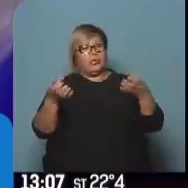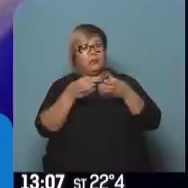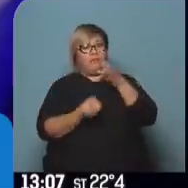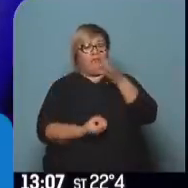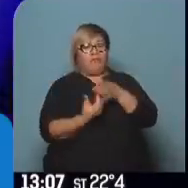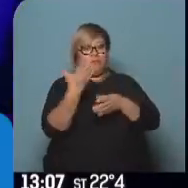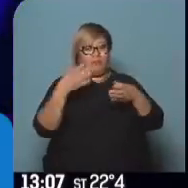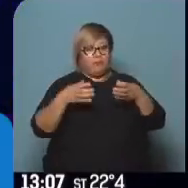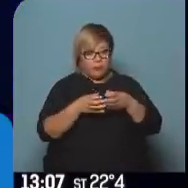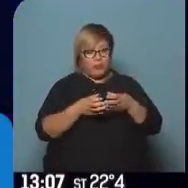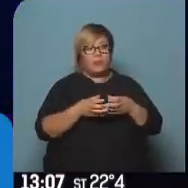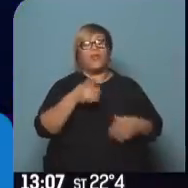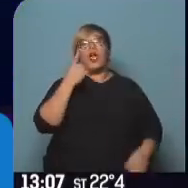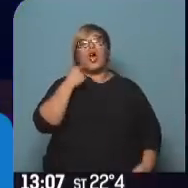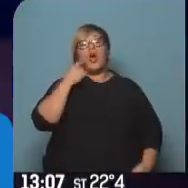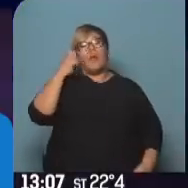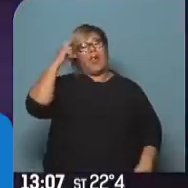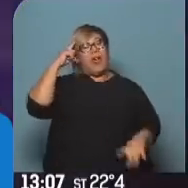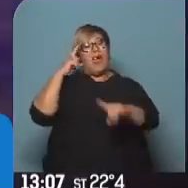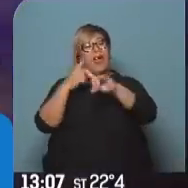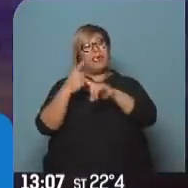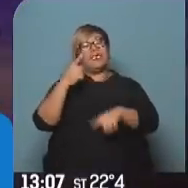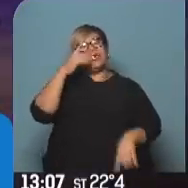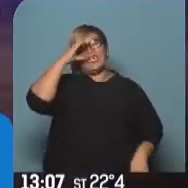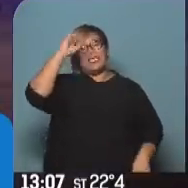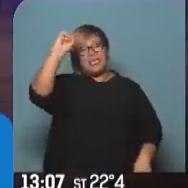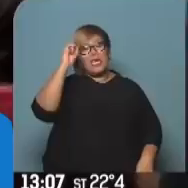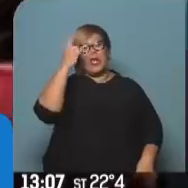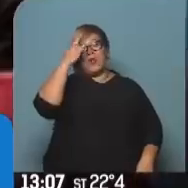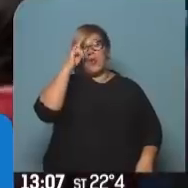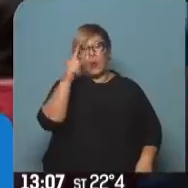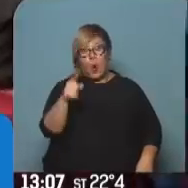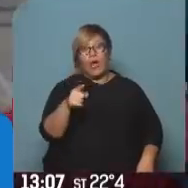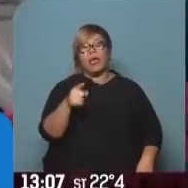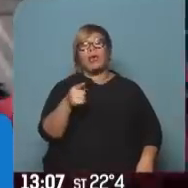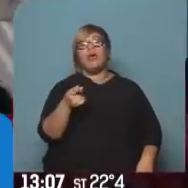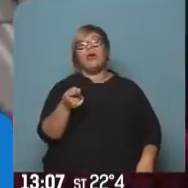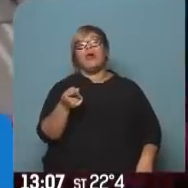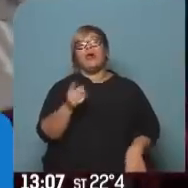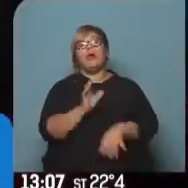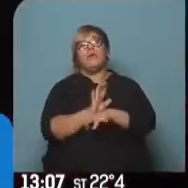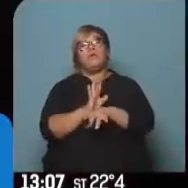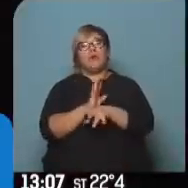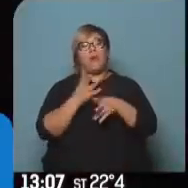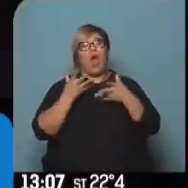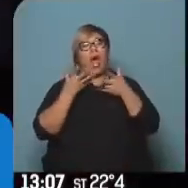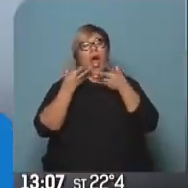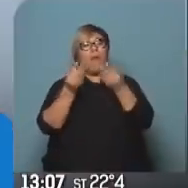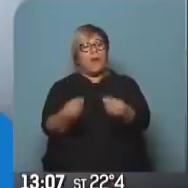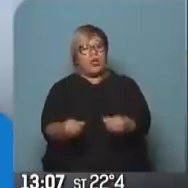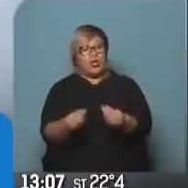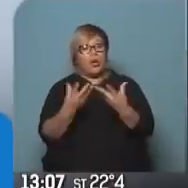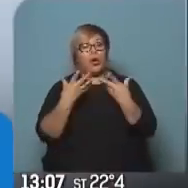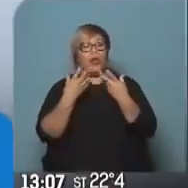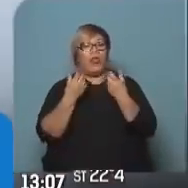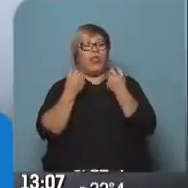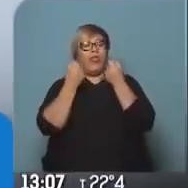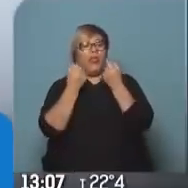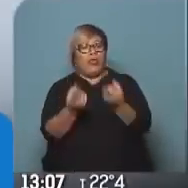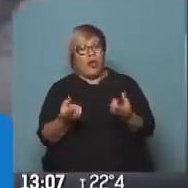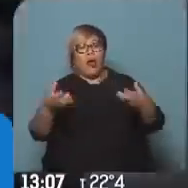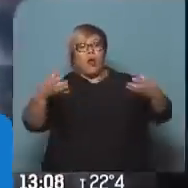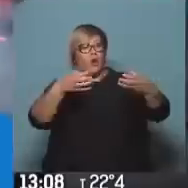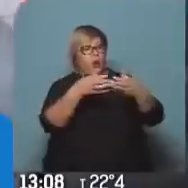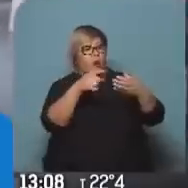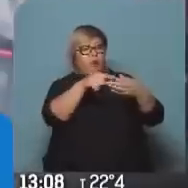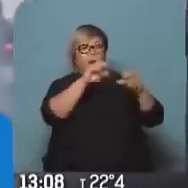canciller uruguayo Luis Almagro, pisó fuerte nuevamente en América del Sur, aportando también al rompimiento del bloque con la